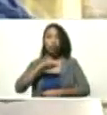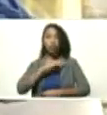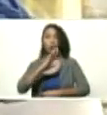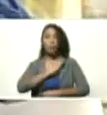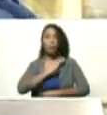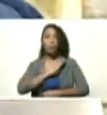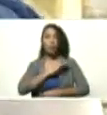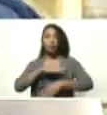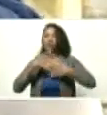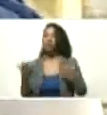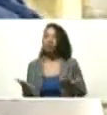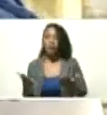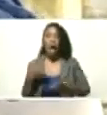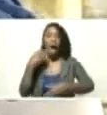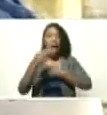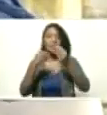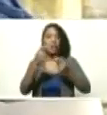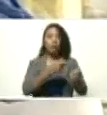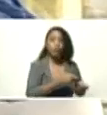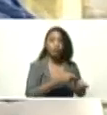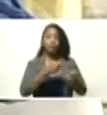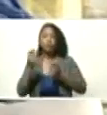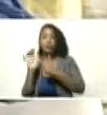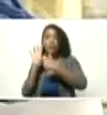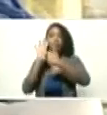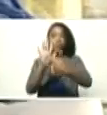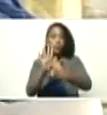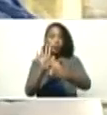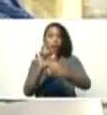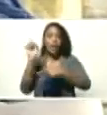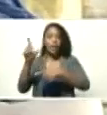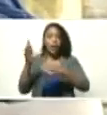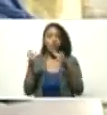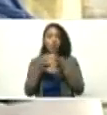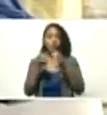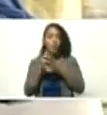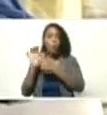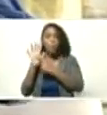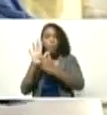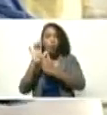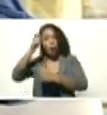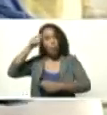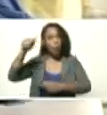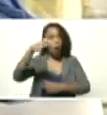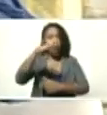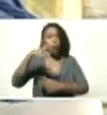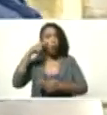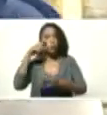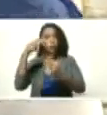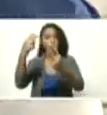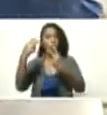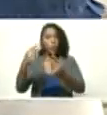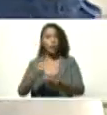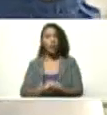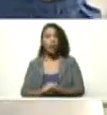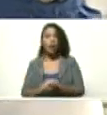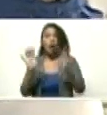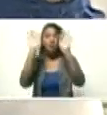es llevar todas estas manifestaciones al pueblo. De manera